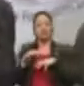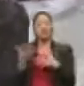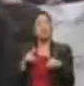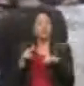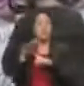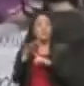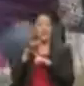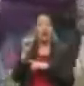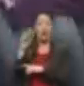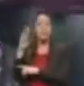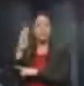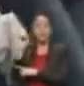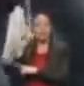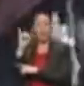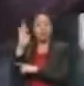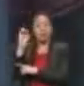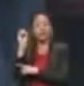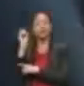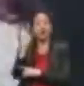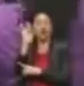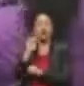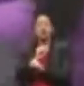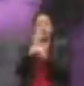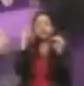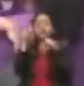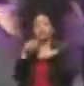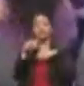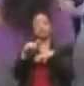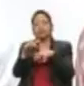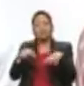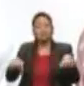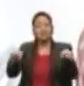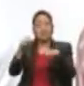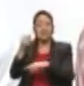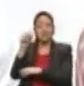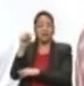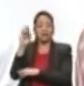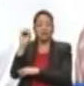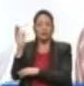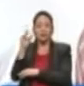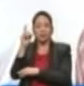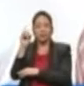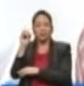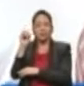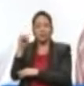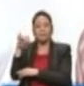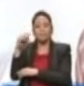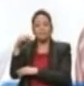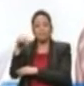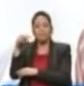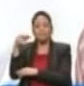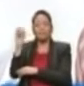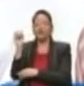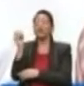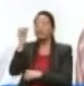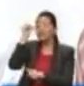en el Parque El Arbolito a las 8 de la mañana y caminarán hasta la Plaza de Santo Domingo. No nos olvidemos que muchas de esas mujeres